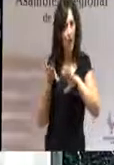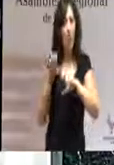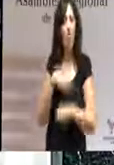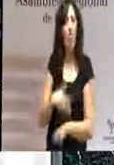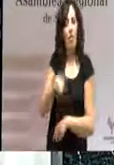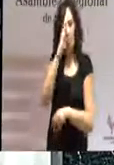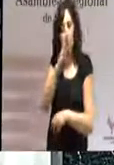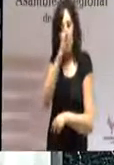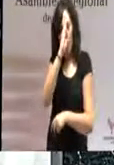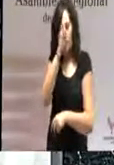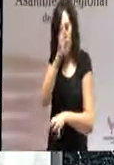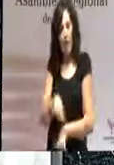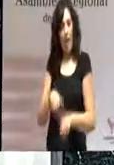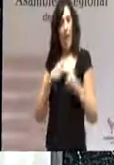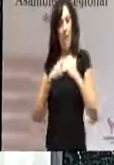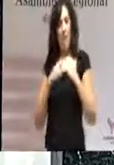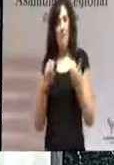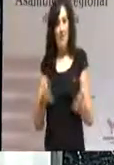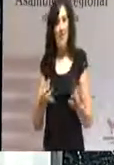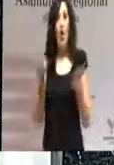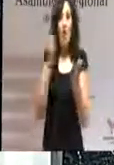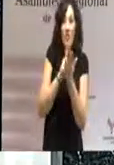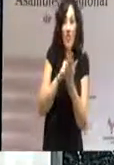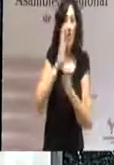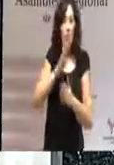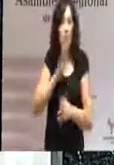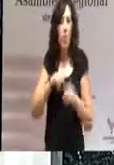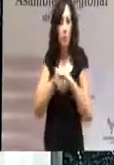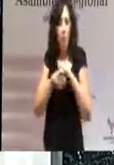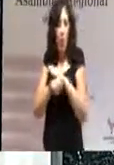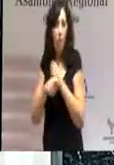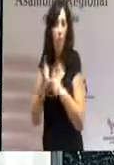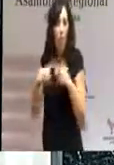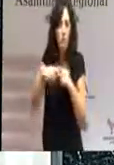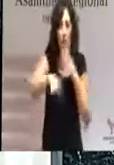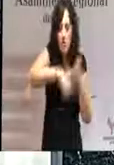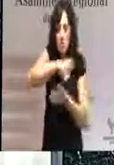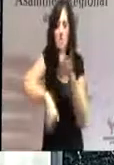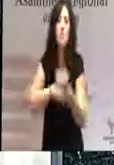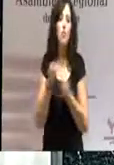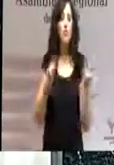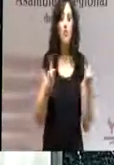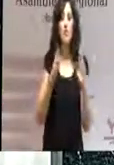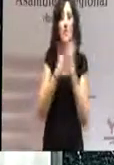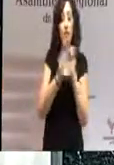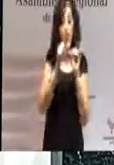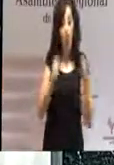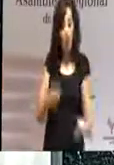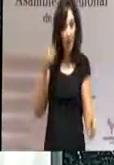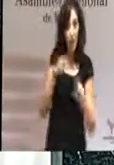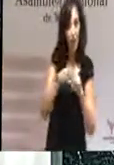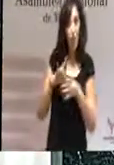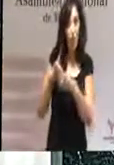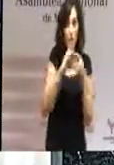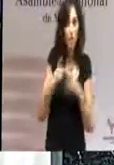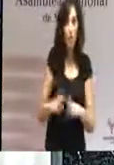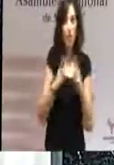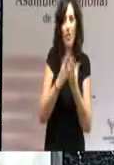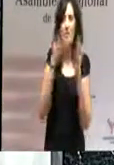especulación. Debemos reorientar el modelo en búsqueda de la cohesión social,